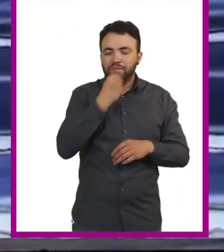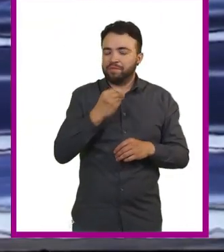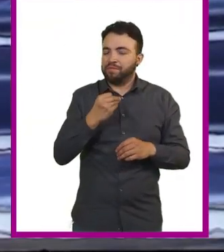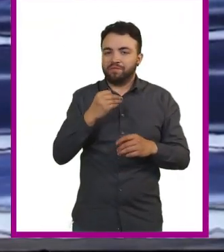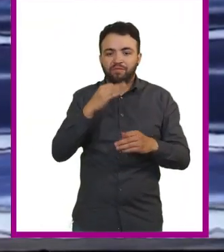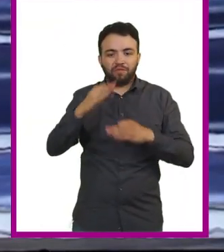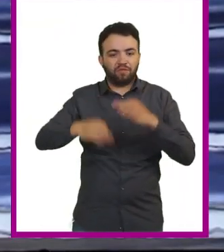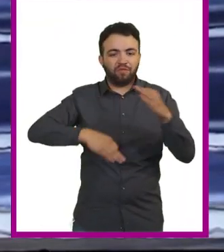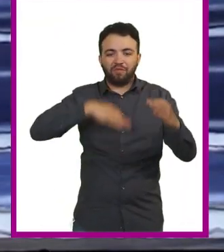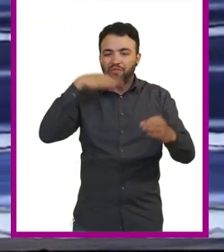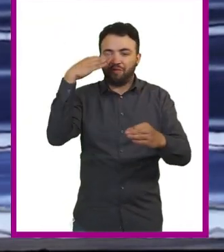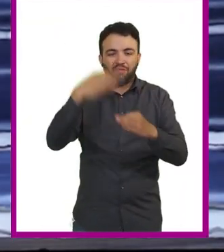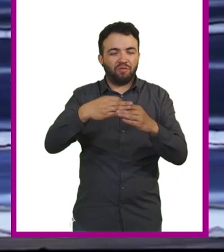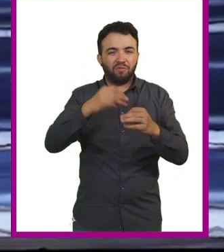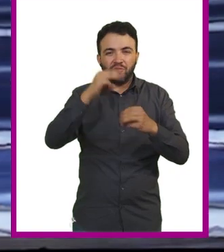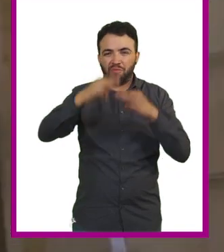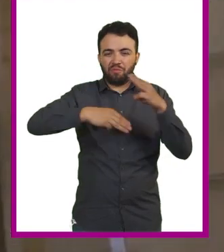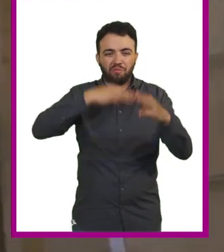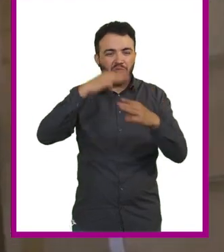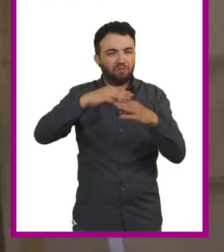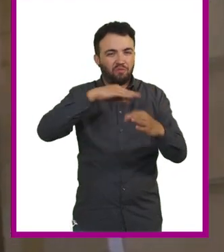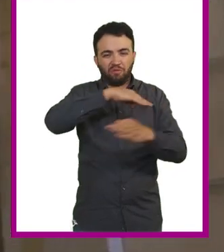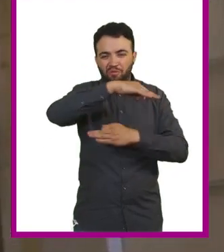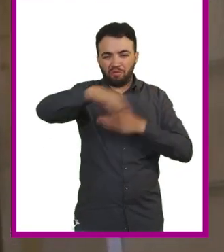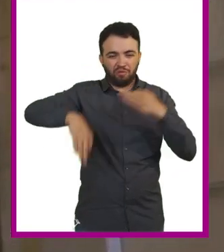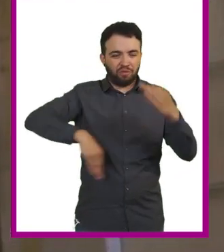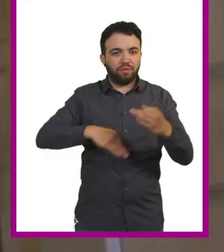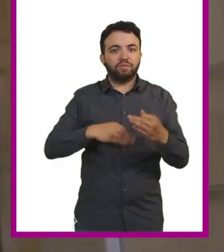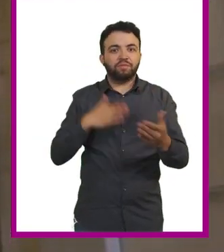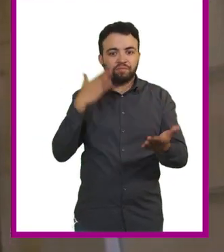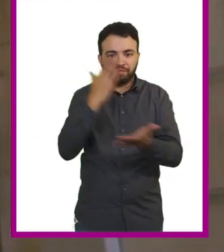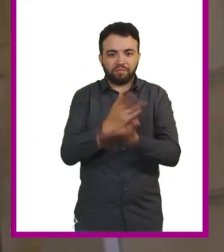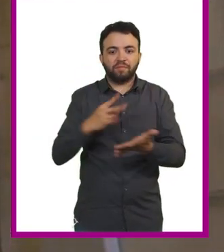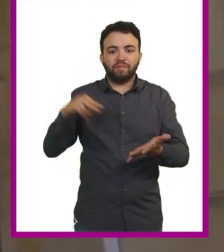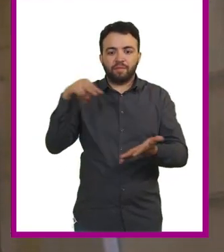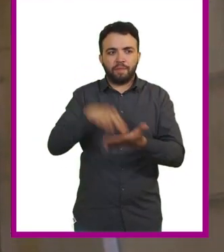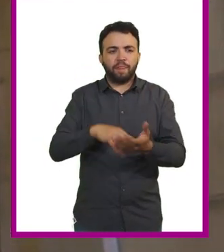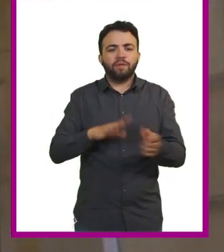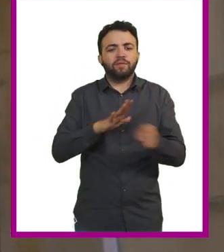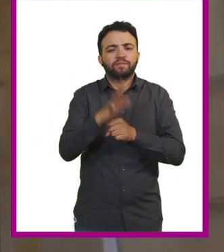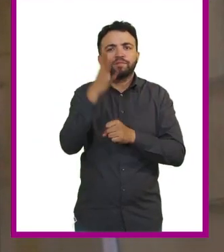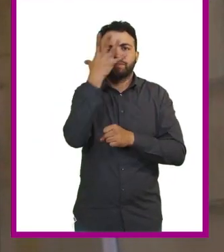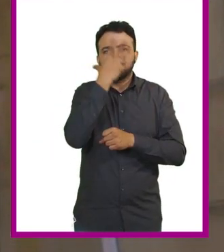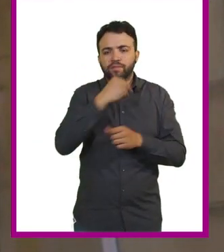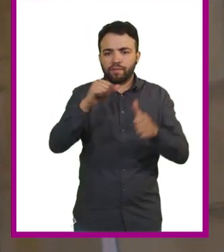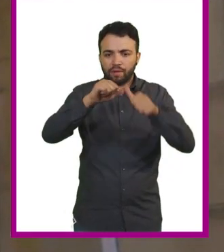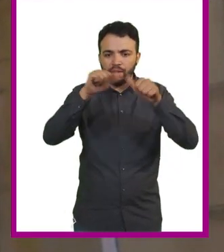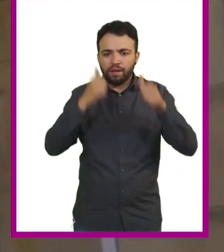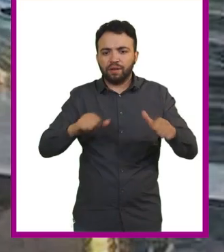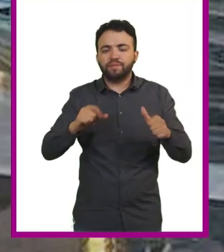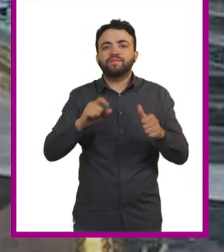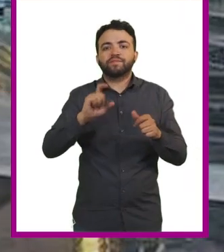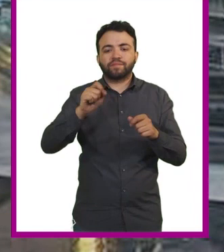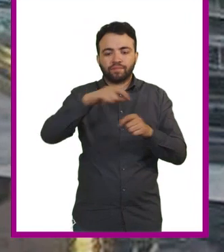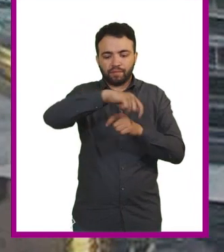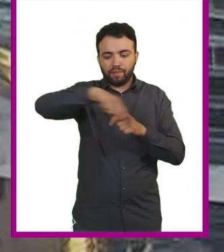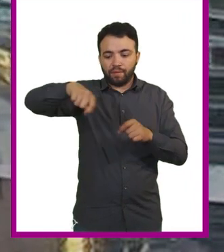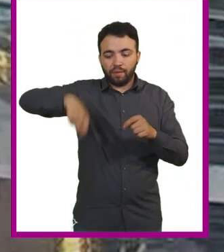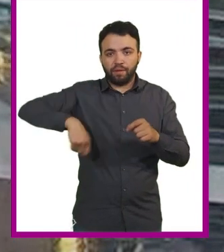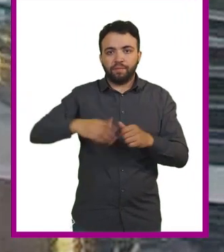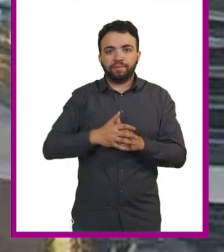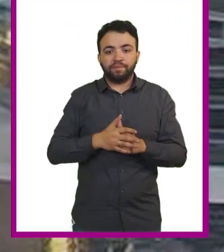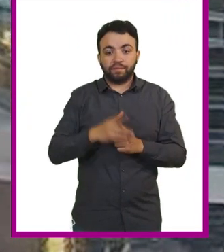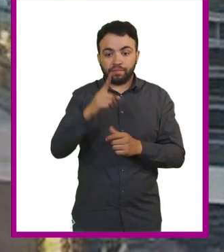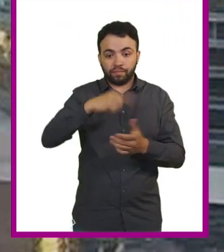todo el mundo se presentan. Como sabemos, una de las bellas artes es la arquitectura. El palacio